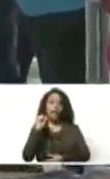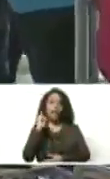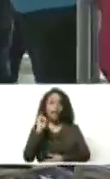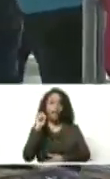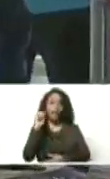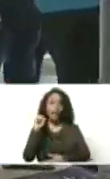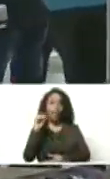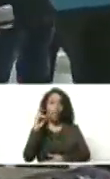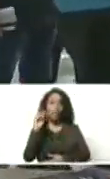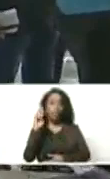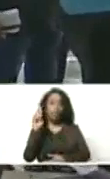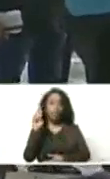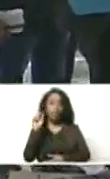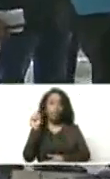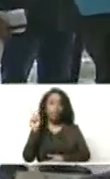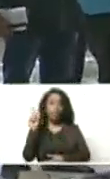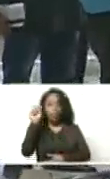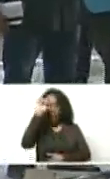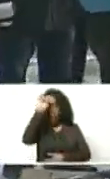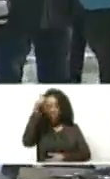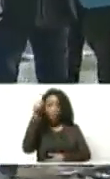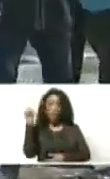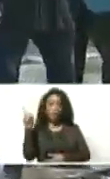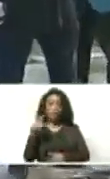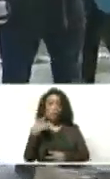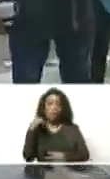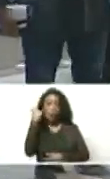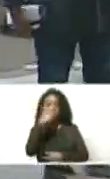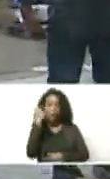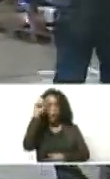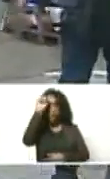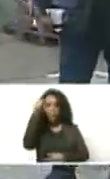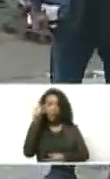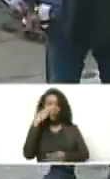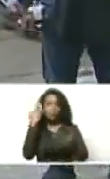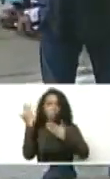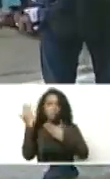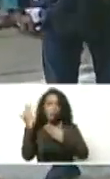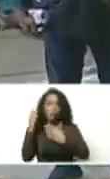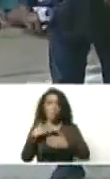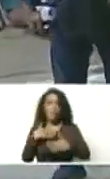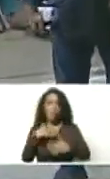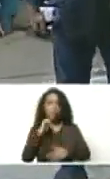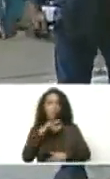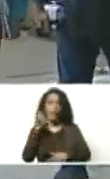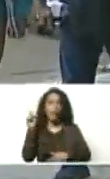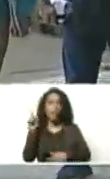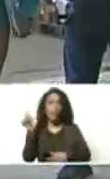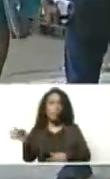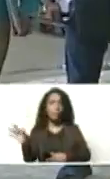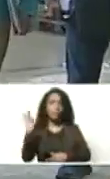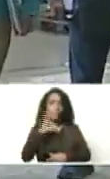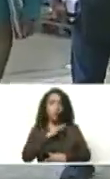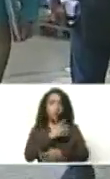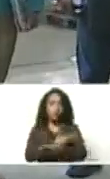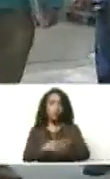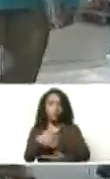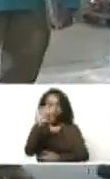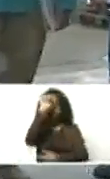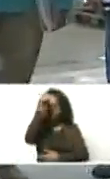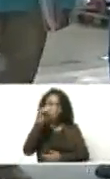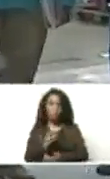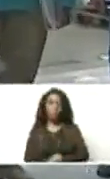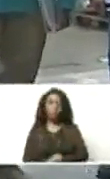sagrado de la cultura hindú. Tú tienes cara de india. Sí. ¿Ah? Tengo en mi descendencia esa sangre de india. Así